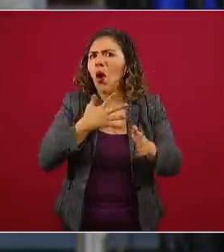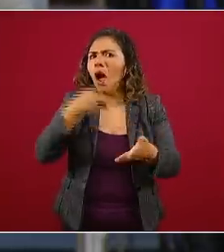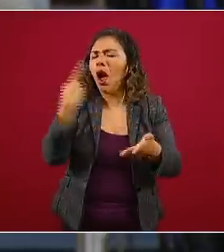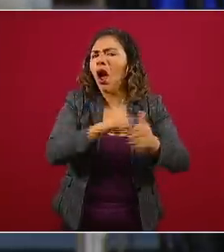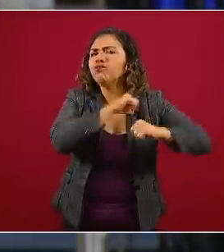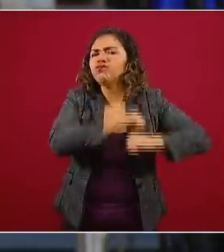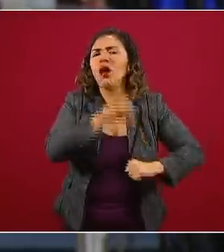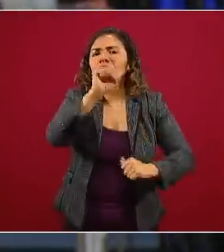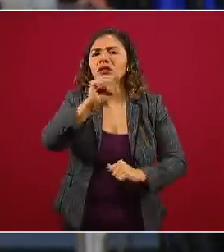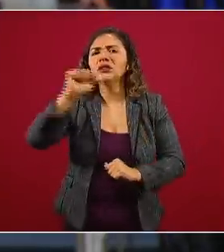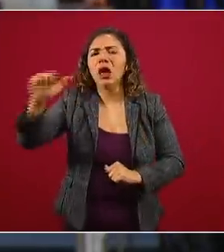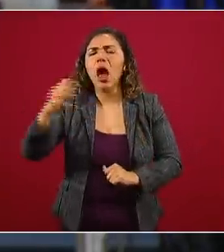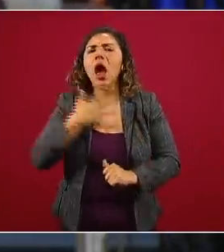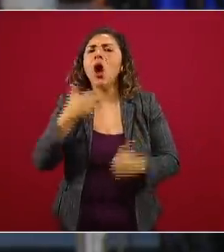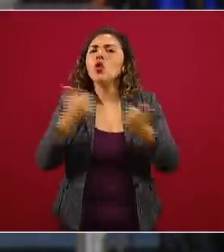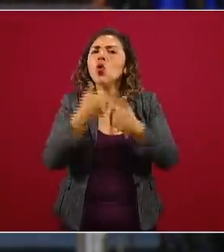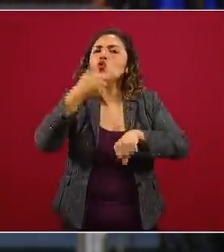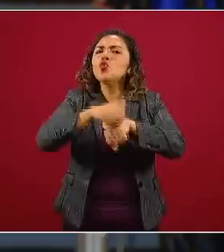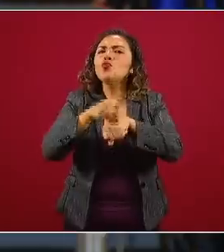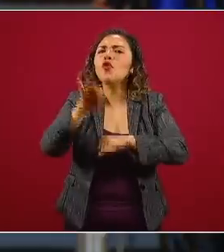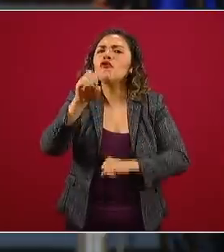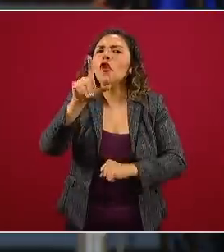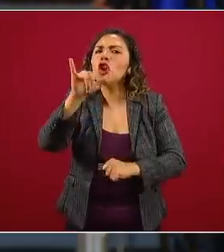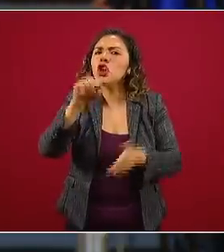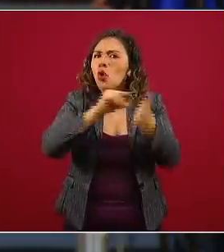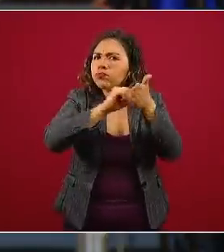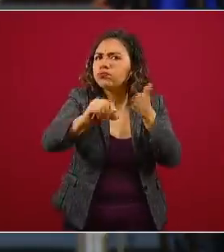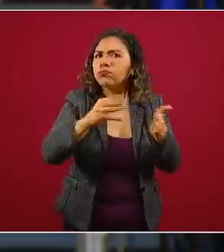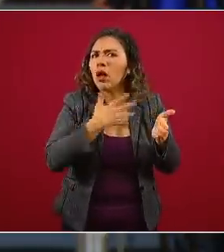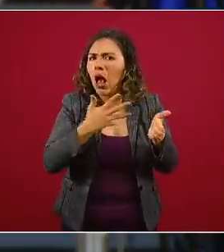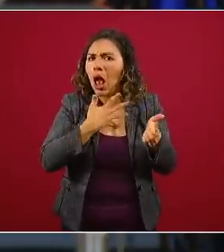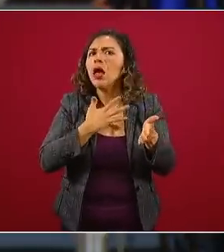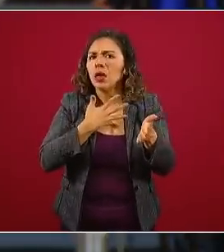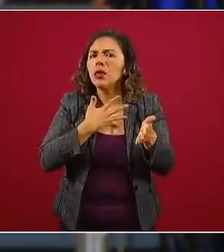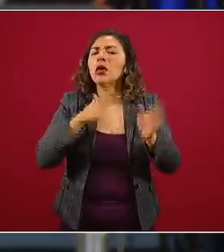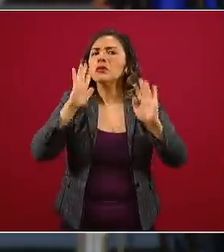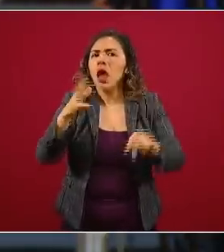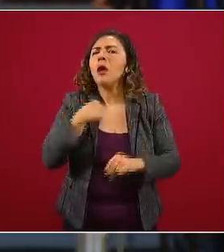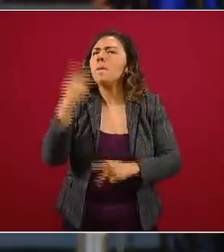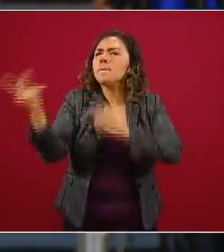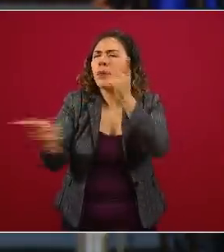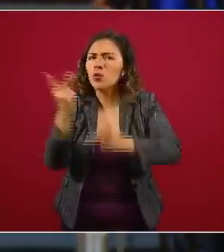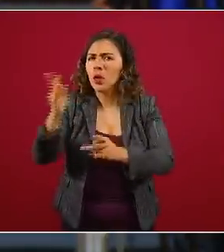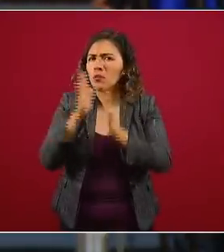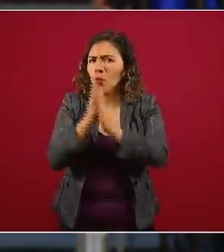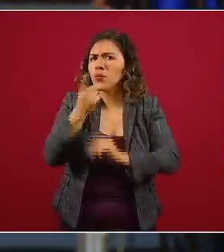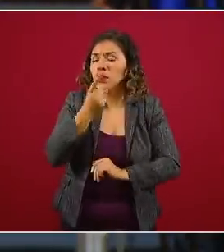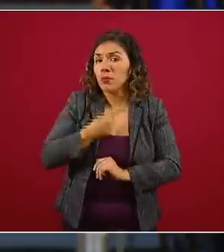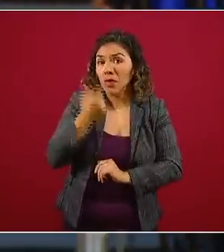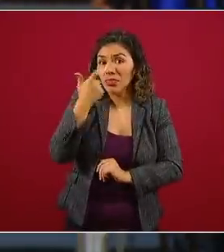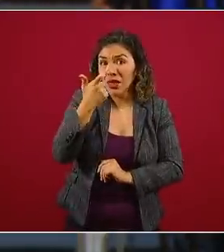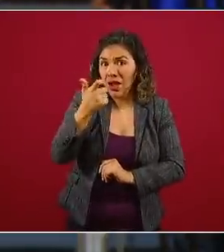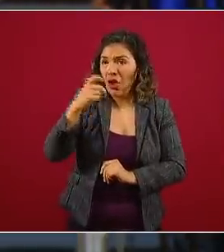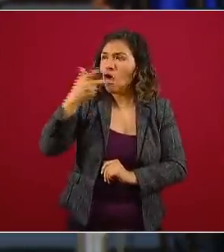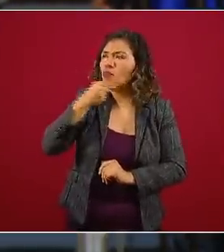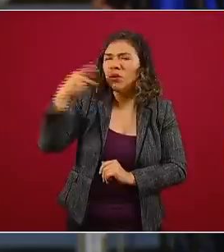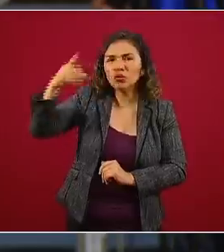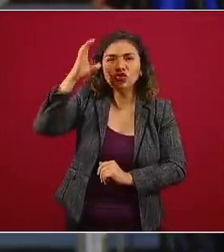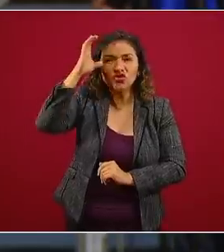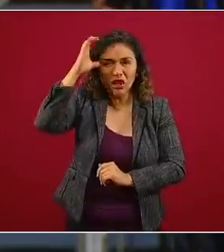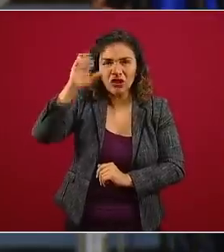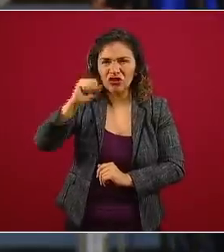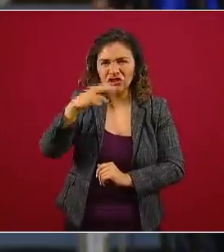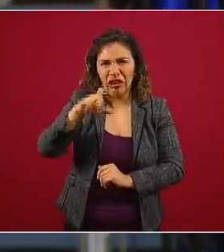está con número de folio este se les solicitó que nos dijeran si es el dinero de zhenli ye gon fue